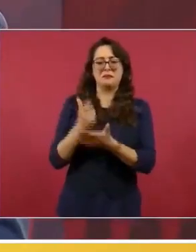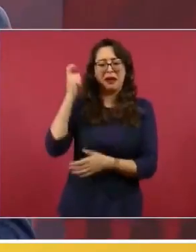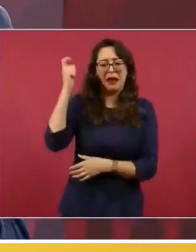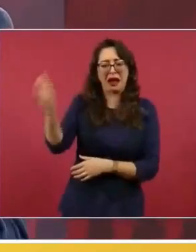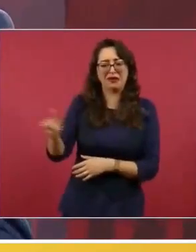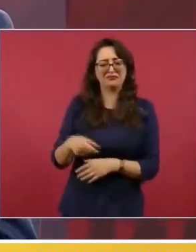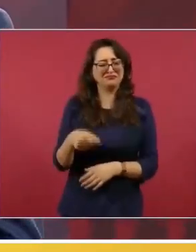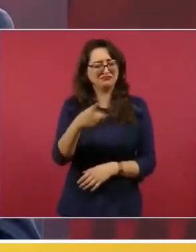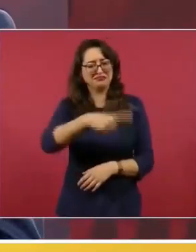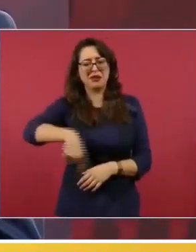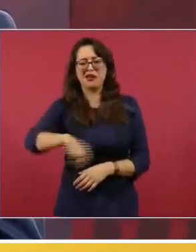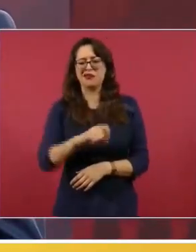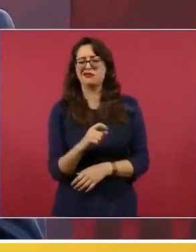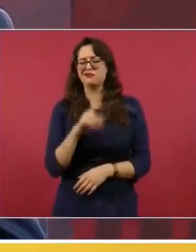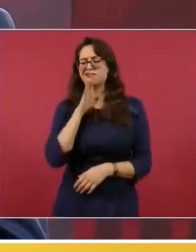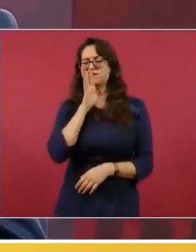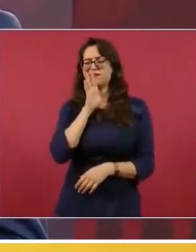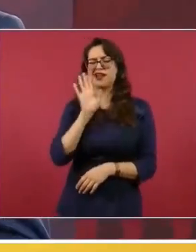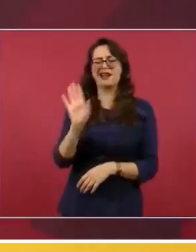Entonces,